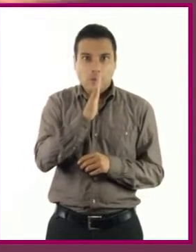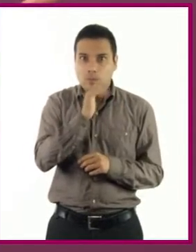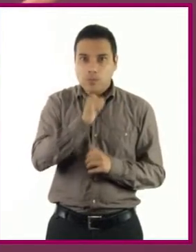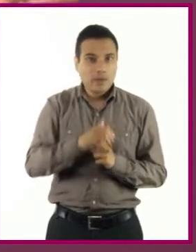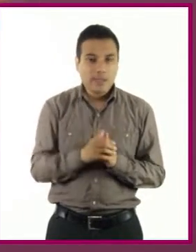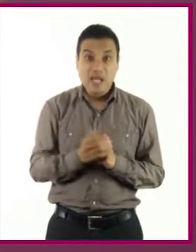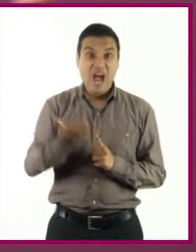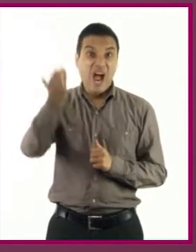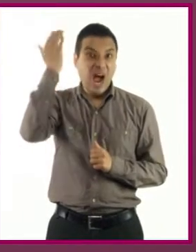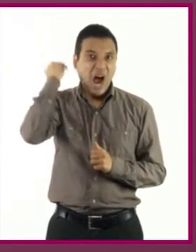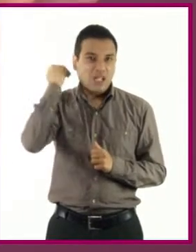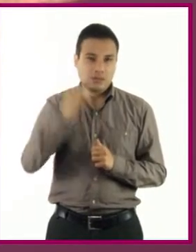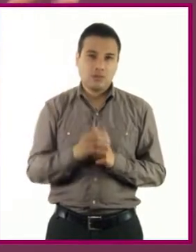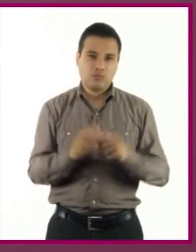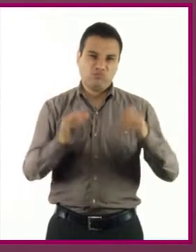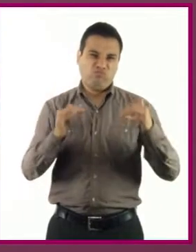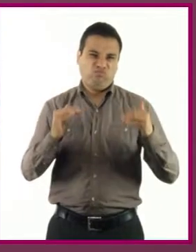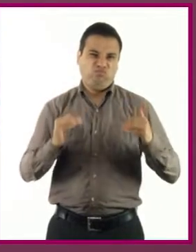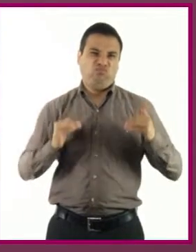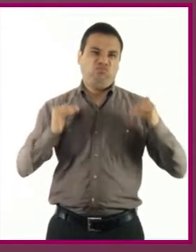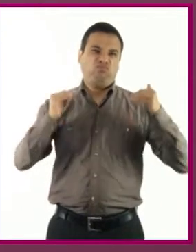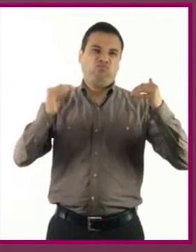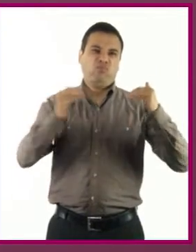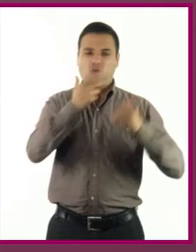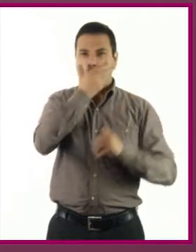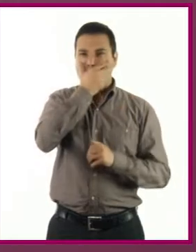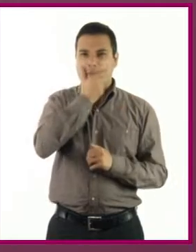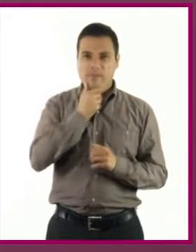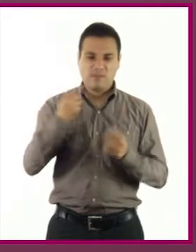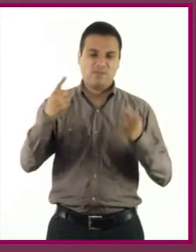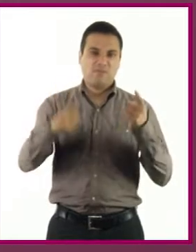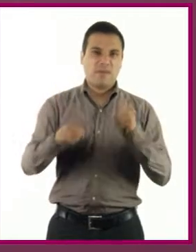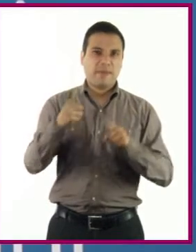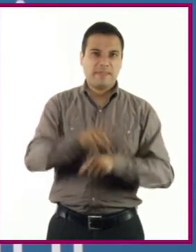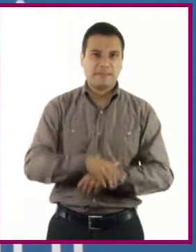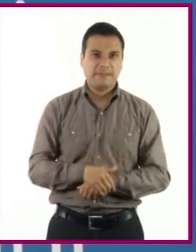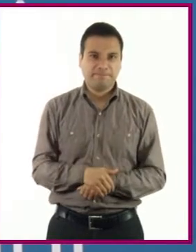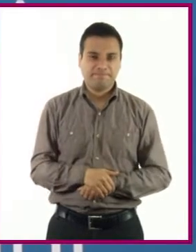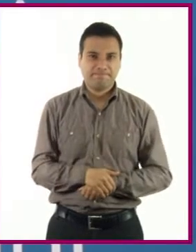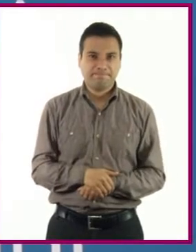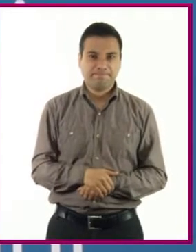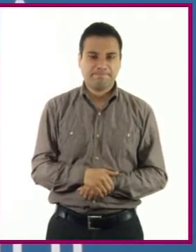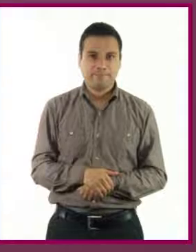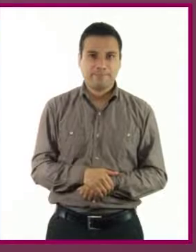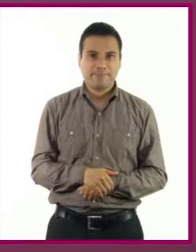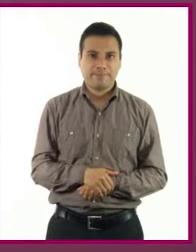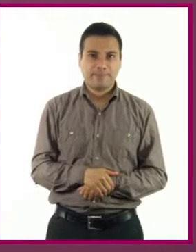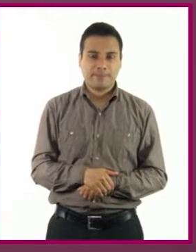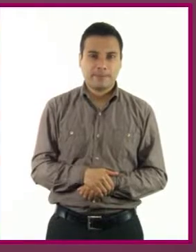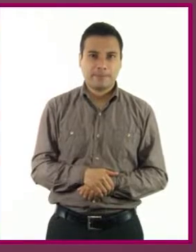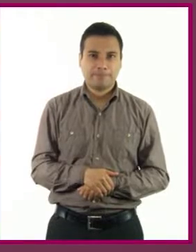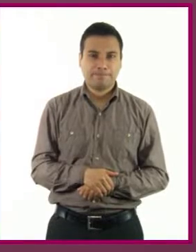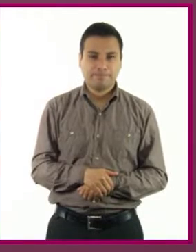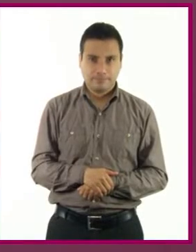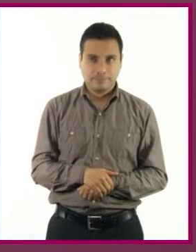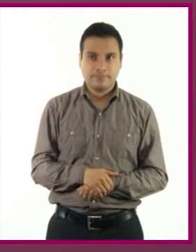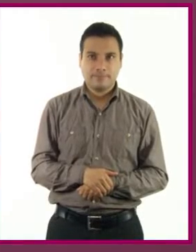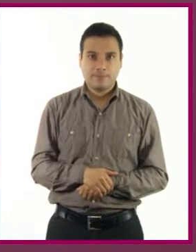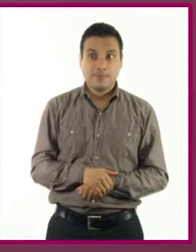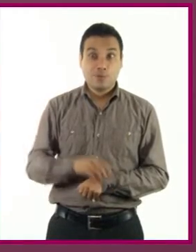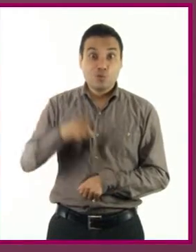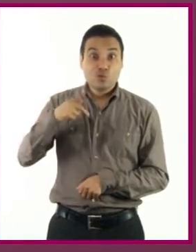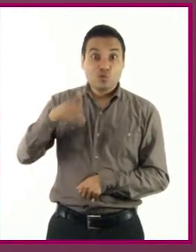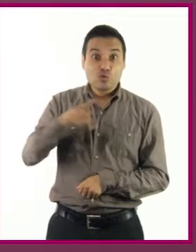mundo dominado totalmente por los hombres. Maestra, su hija Mary Shelley es la autora